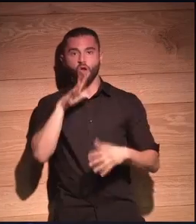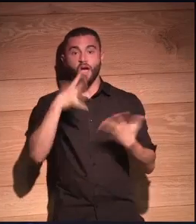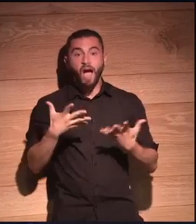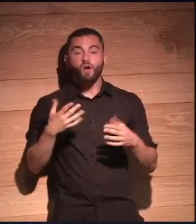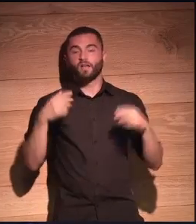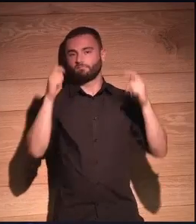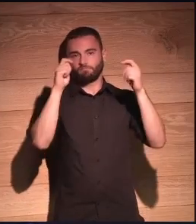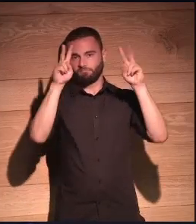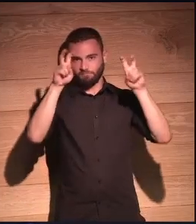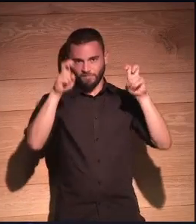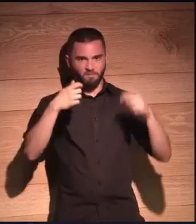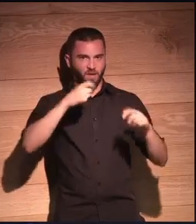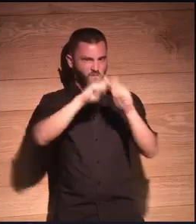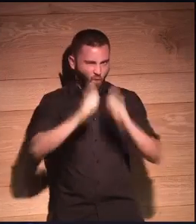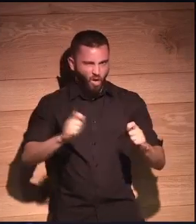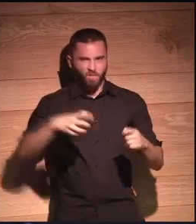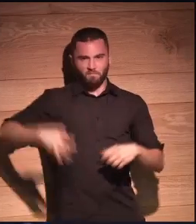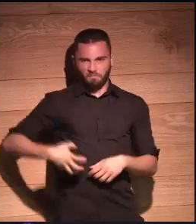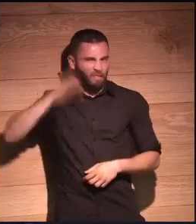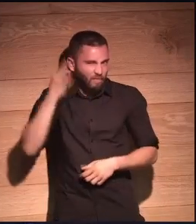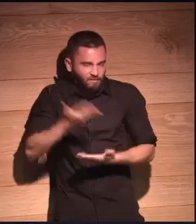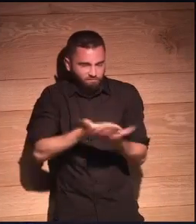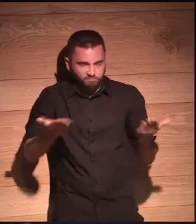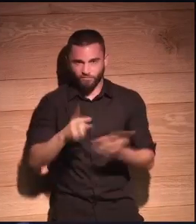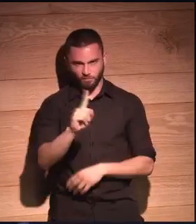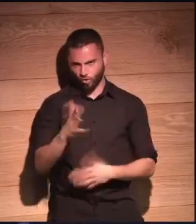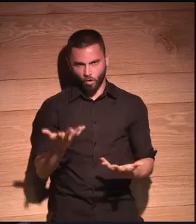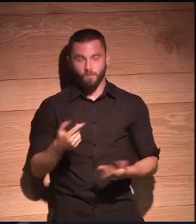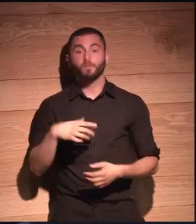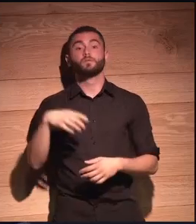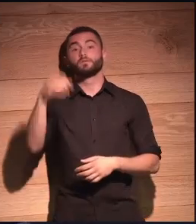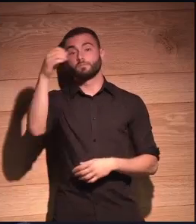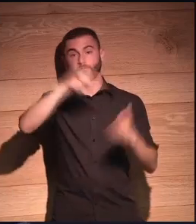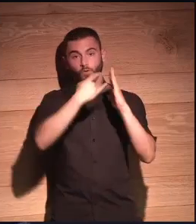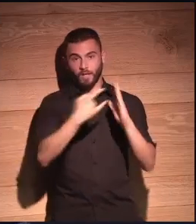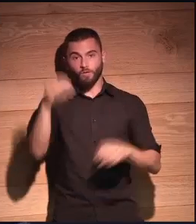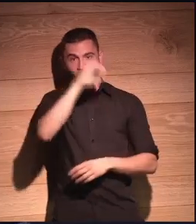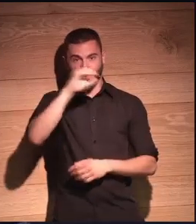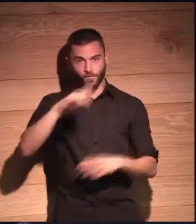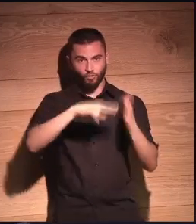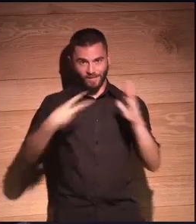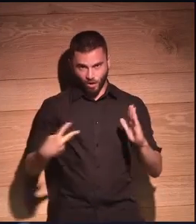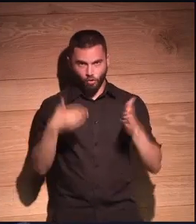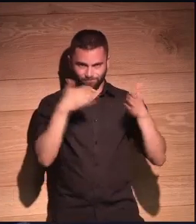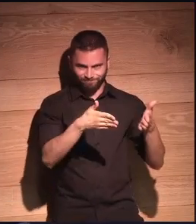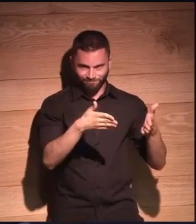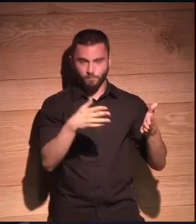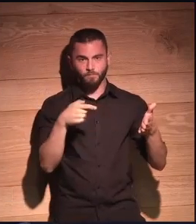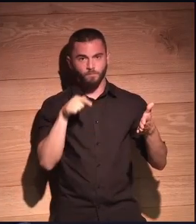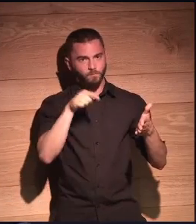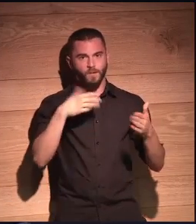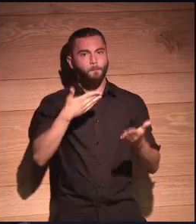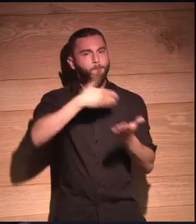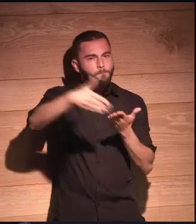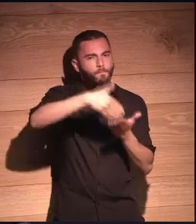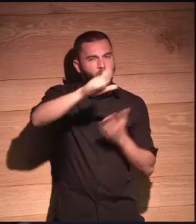de la boda de la princesa de, yo qué sé. Estamos hablando de un reto científico-tecnológico. Aunar el sueño de millones